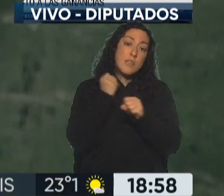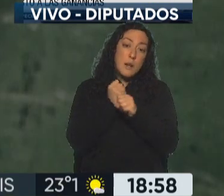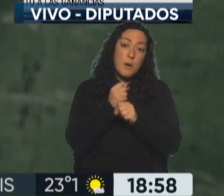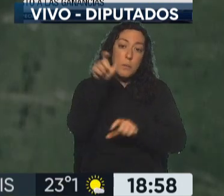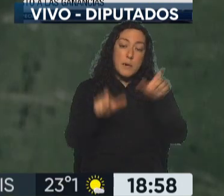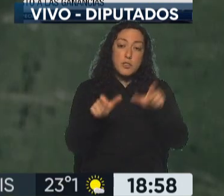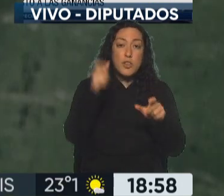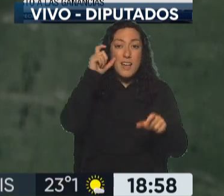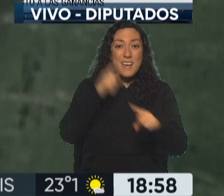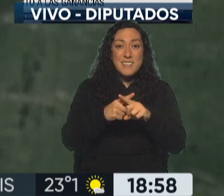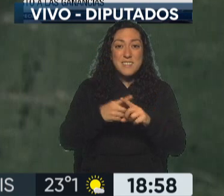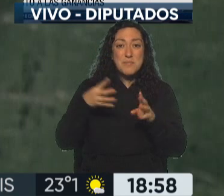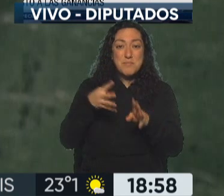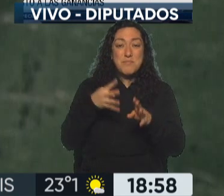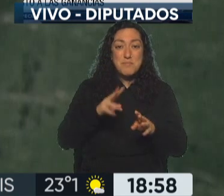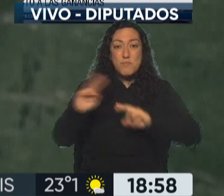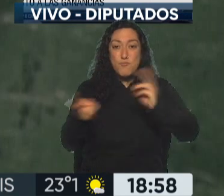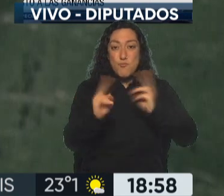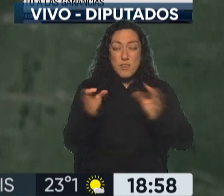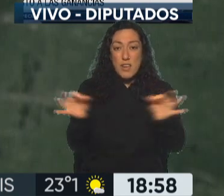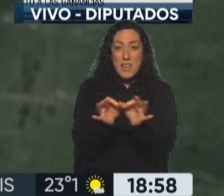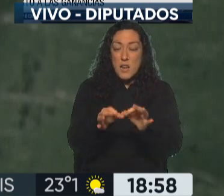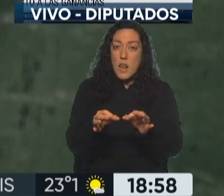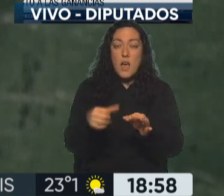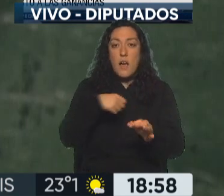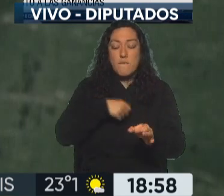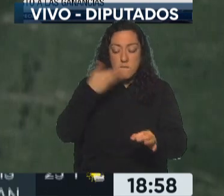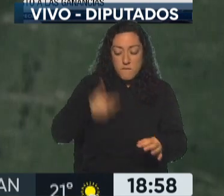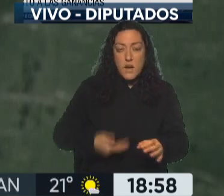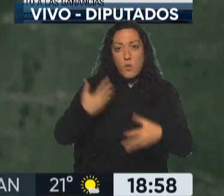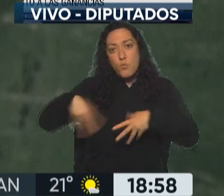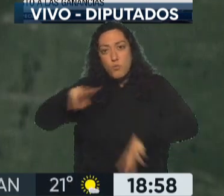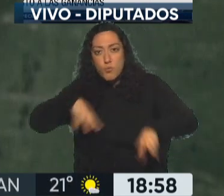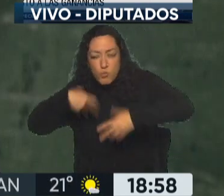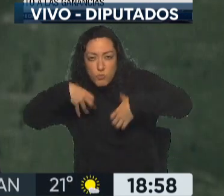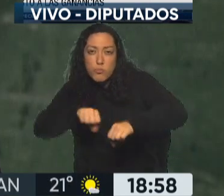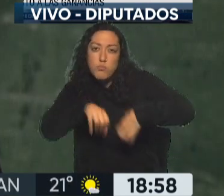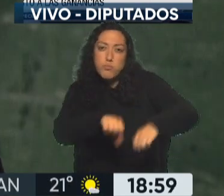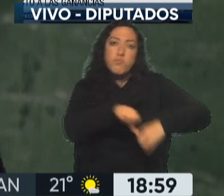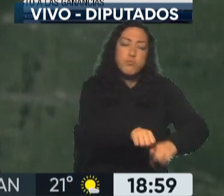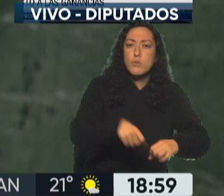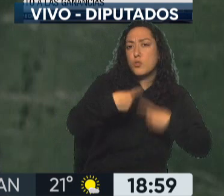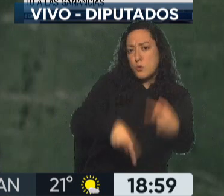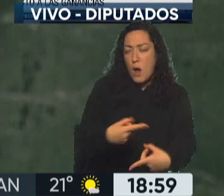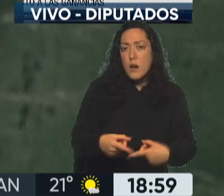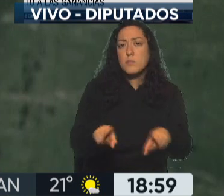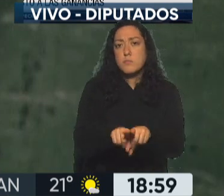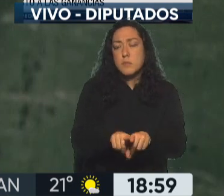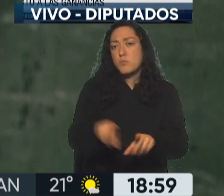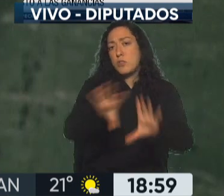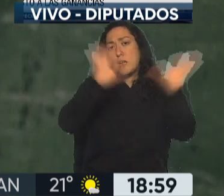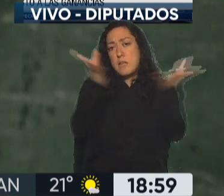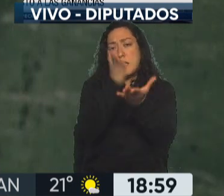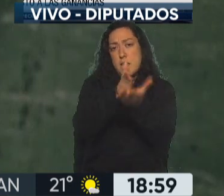los excombatientes muertos en las islas, en el marco de las obligaciones que surgen del derecho